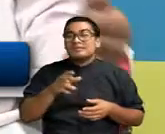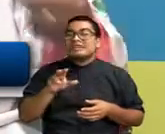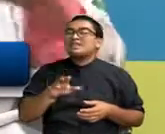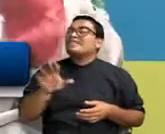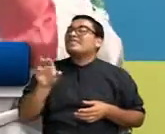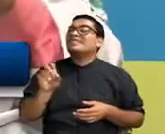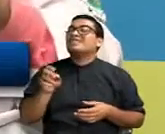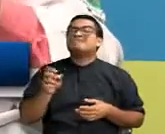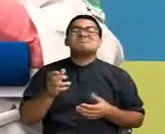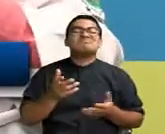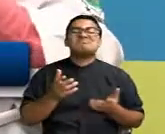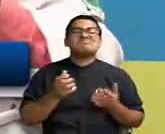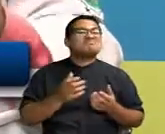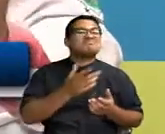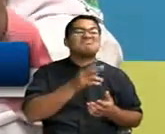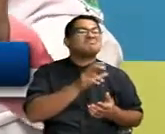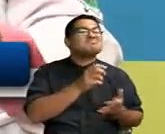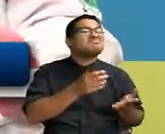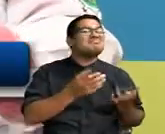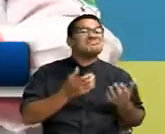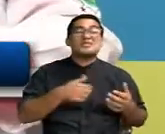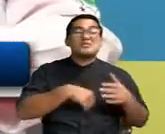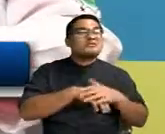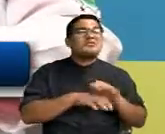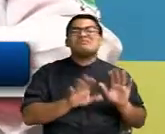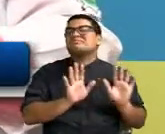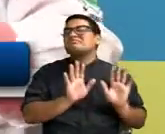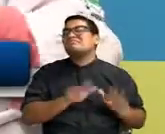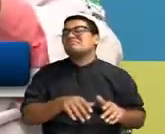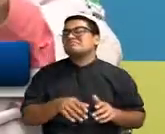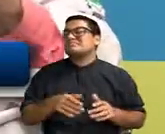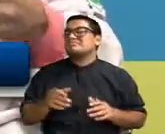eran agradables o motivadoras para esa persona.